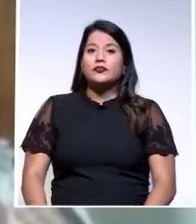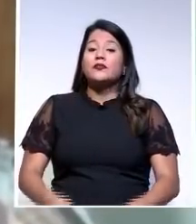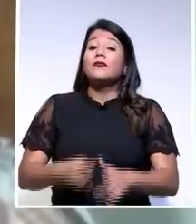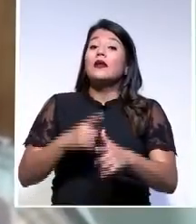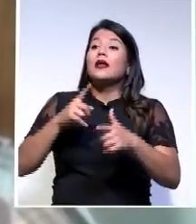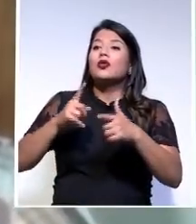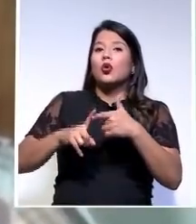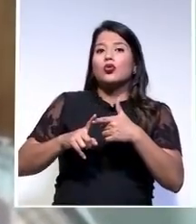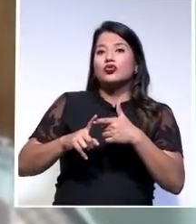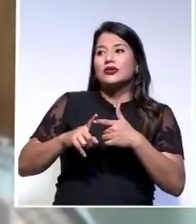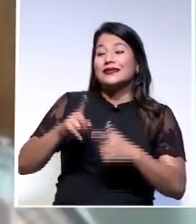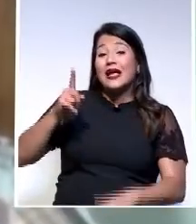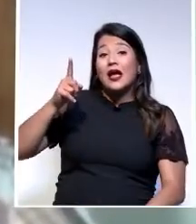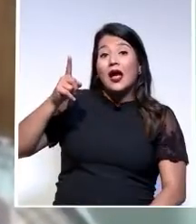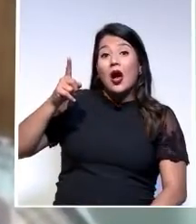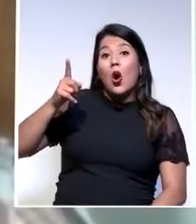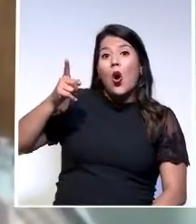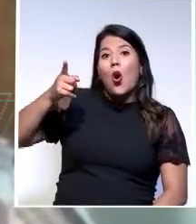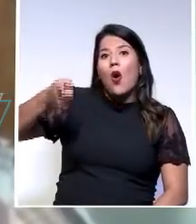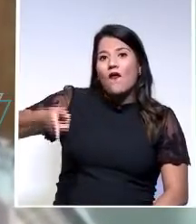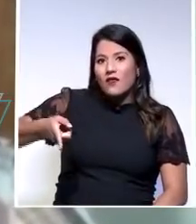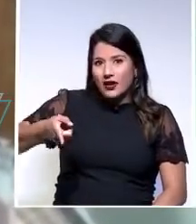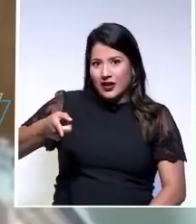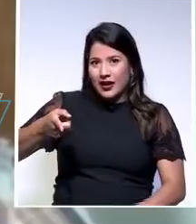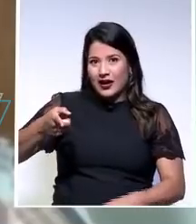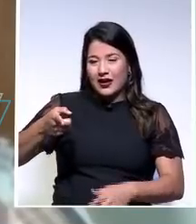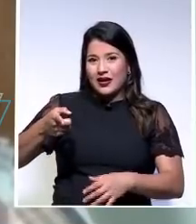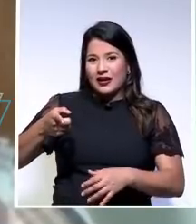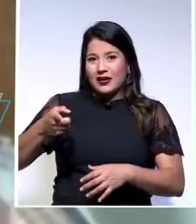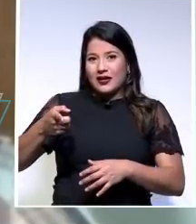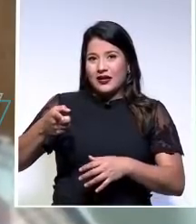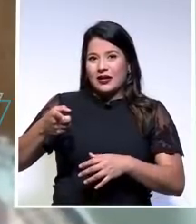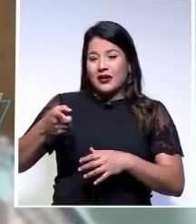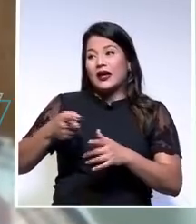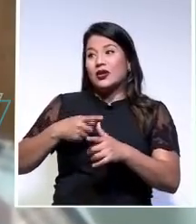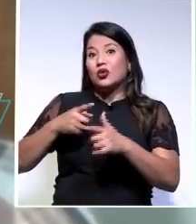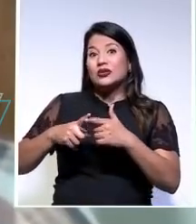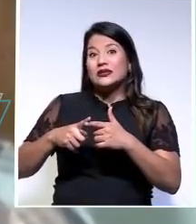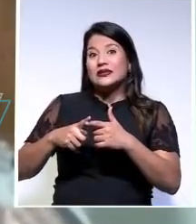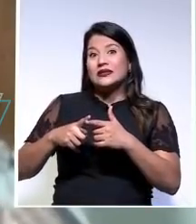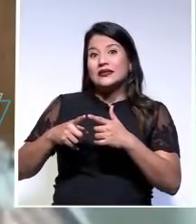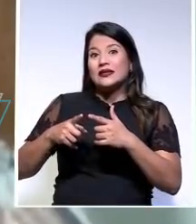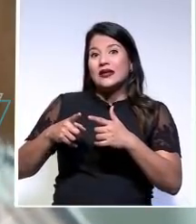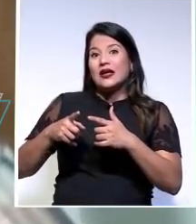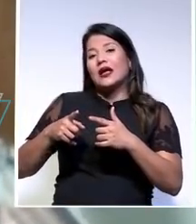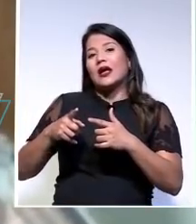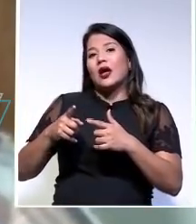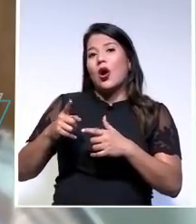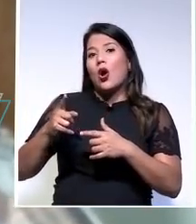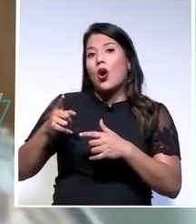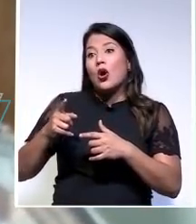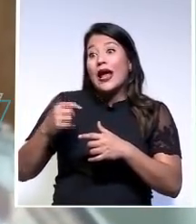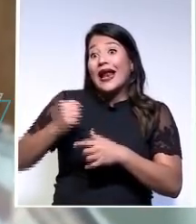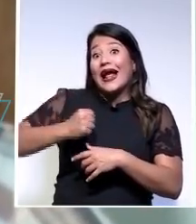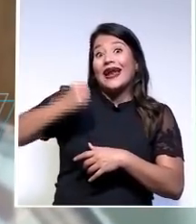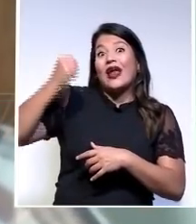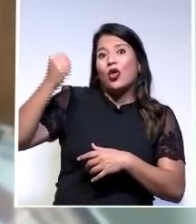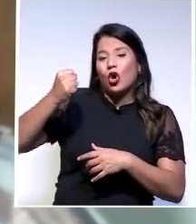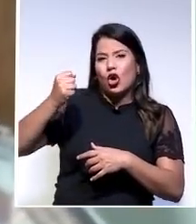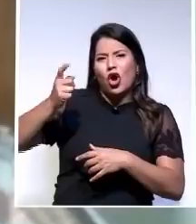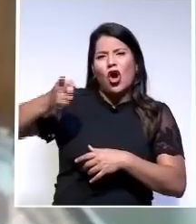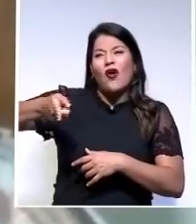ganadora a negociar el apoyo de la tendencia vencida, su tendencia rival. Entonces,